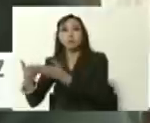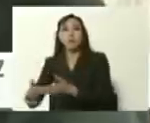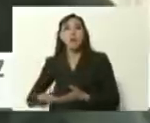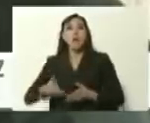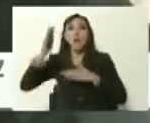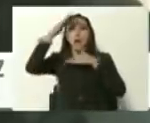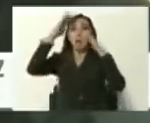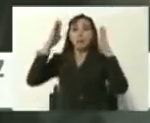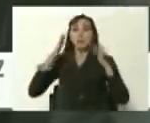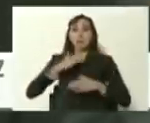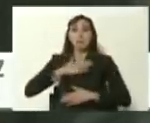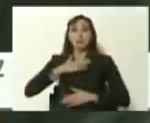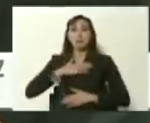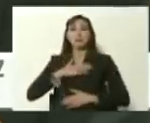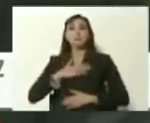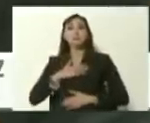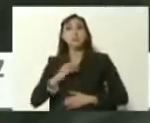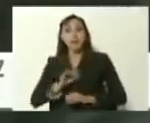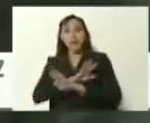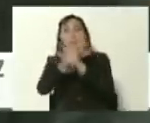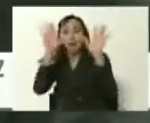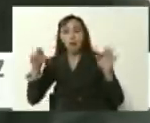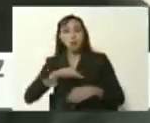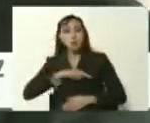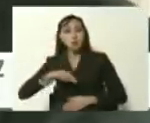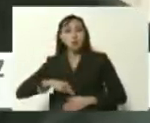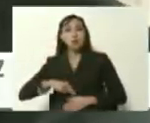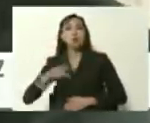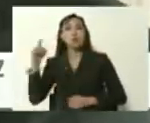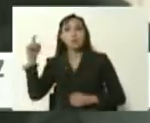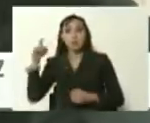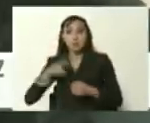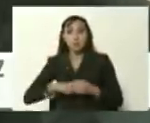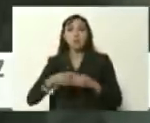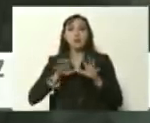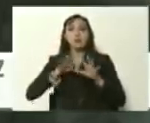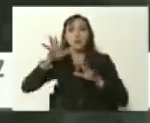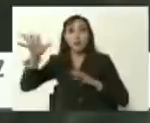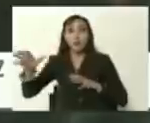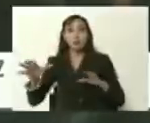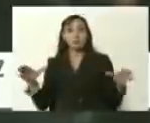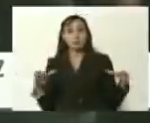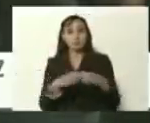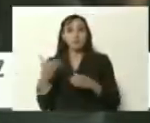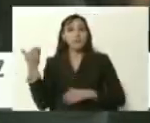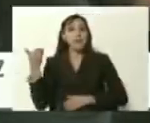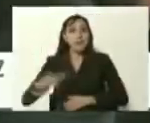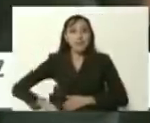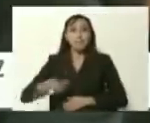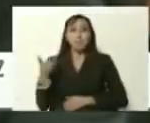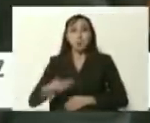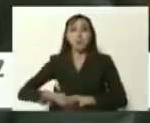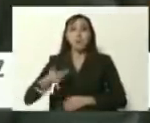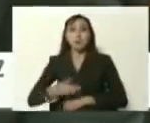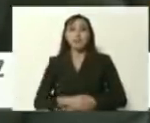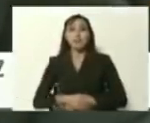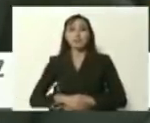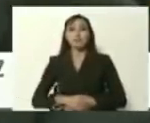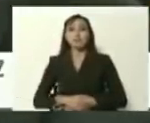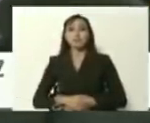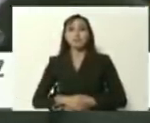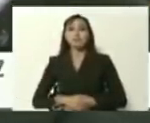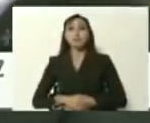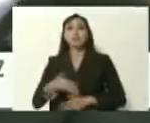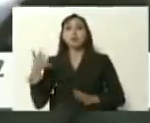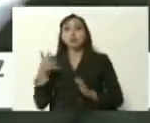escuchados, comprendiendo que somos parte de la representación de un gremio de importancia y relevante